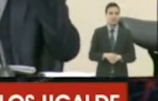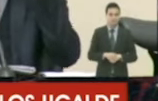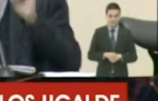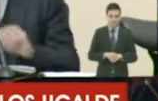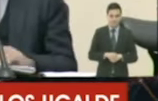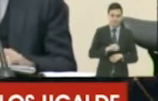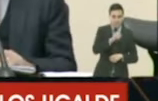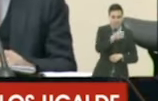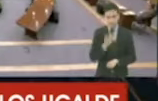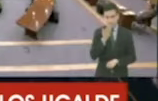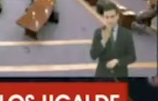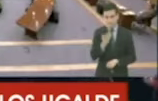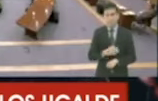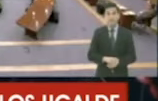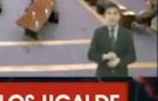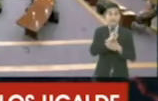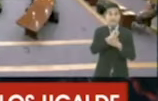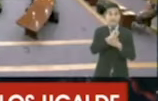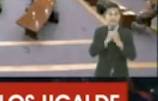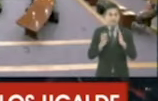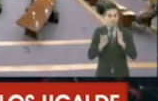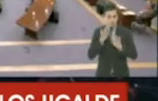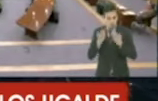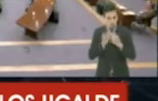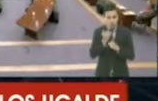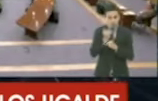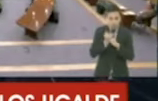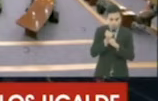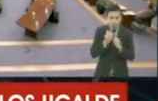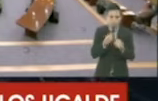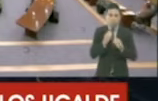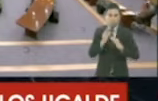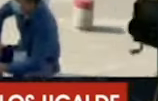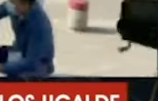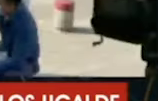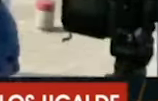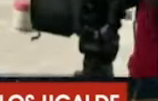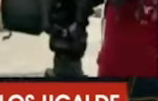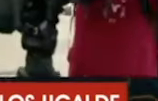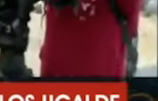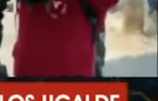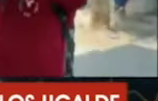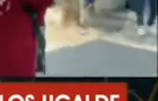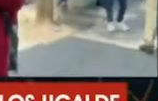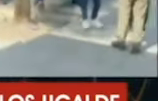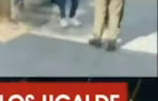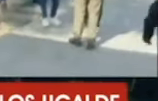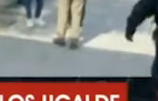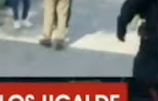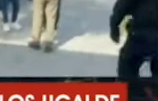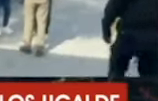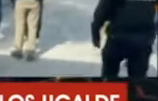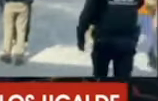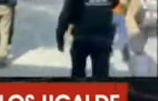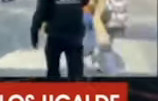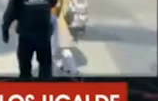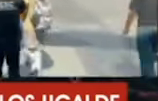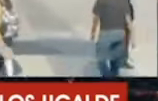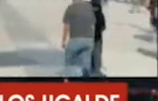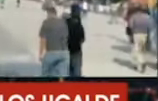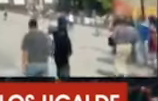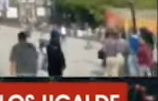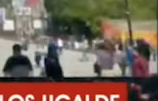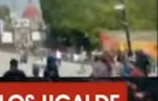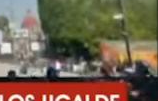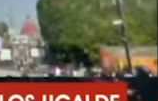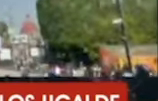que diseñaron esta suspensión de anoche de la Corte, han actuado de manera muy irresponsable,